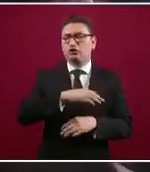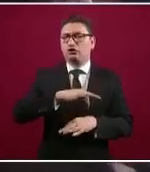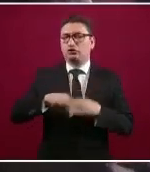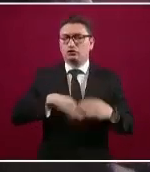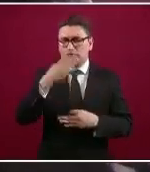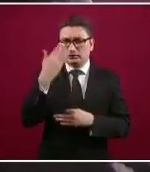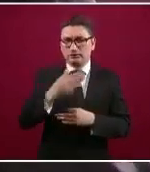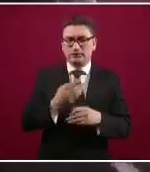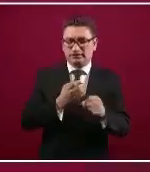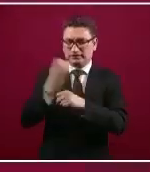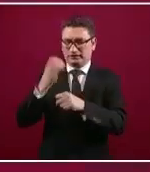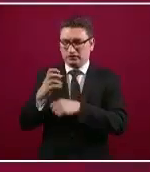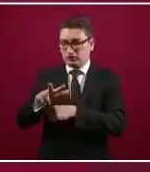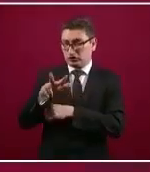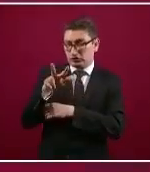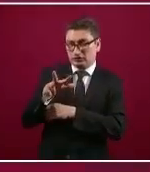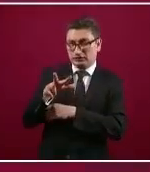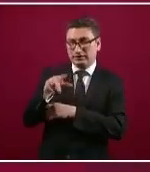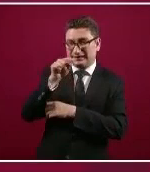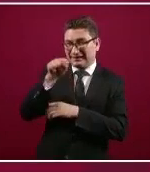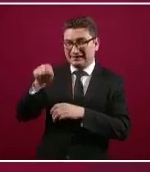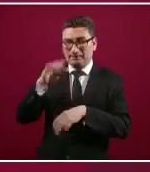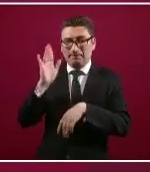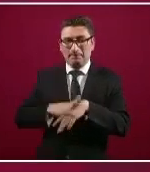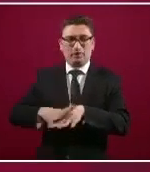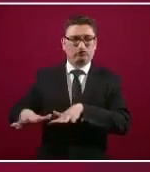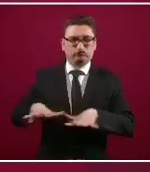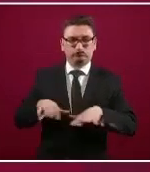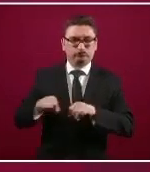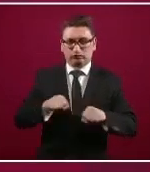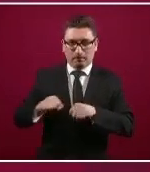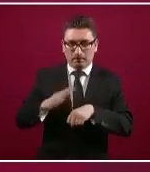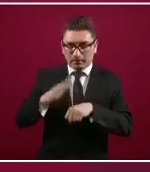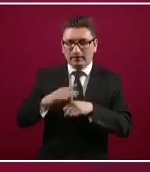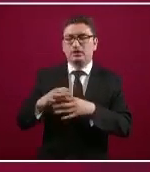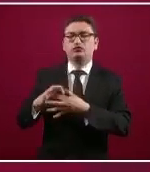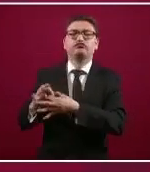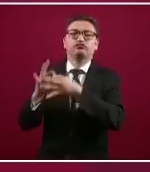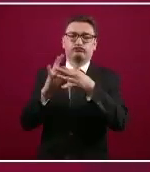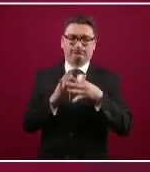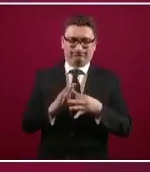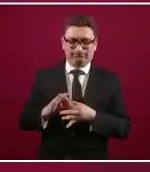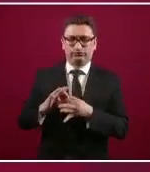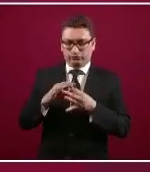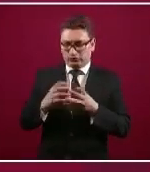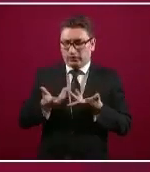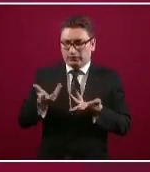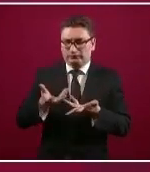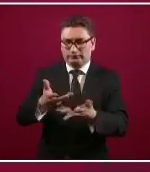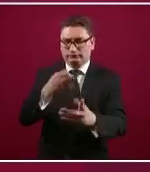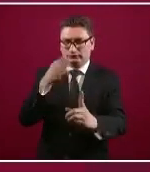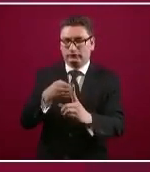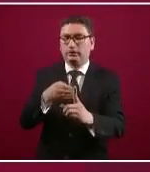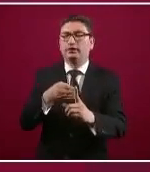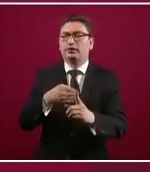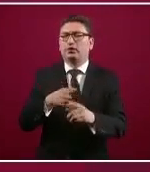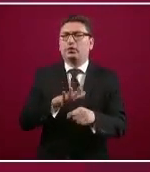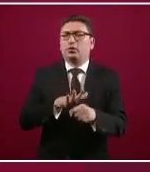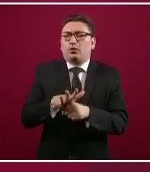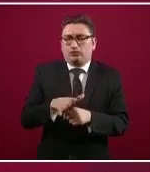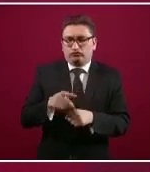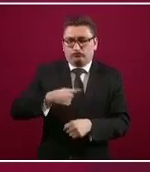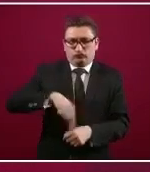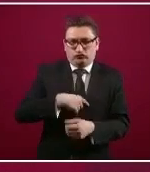los 18 estados que tienen mayor incidencia en sismos. Nos hemos concentrado en prepararnos